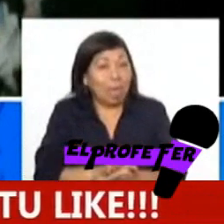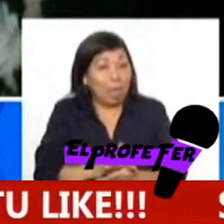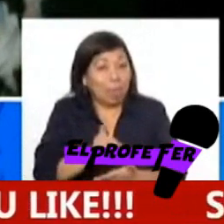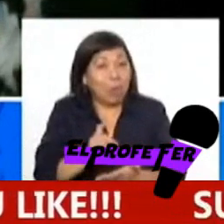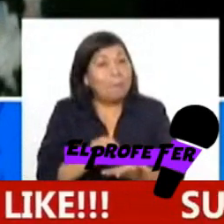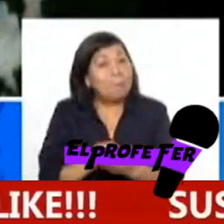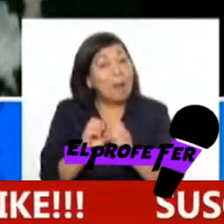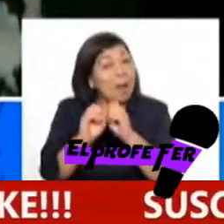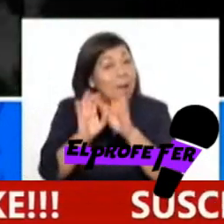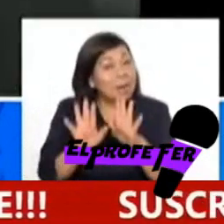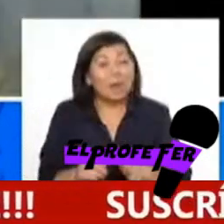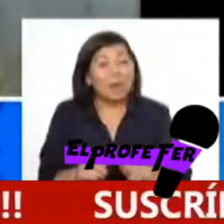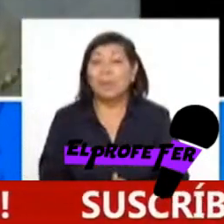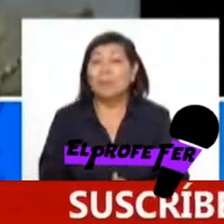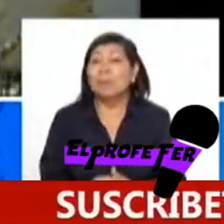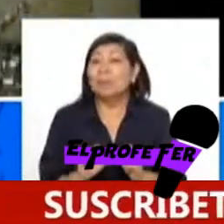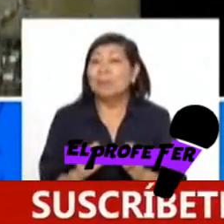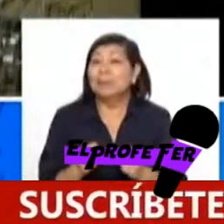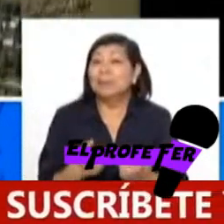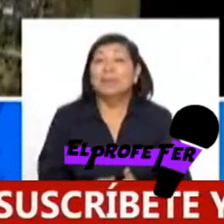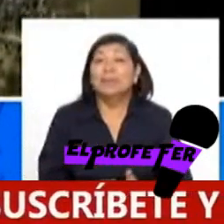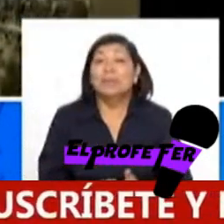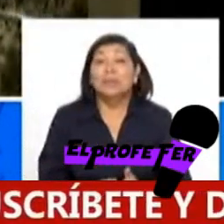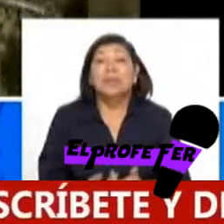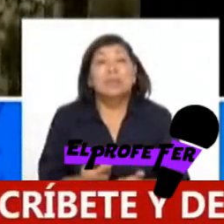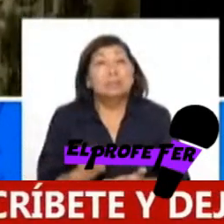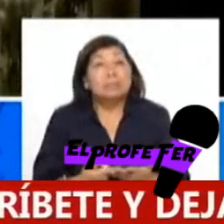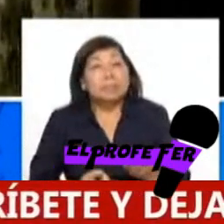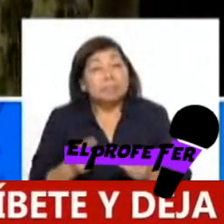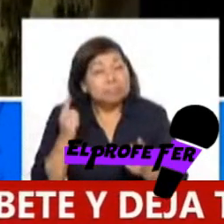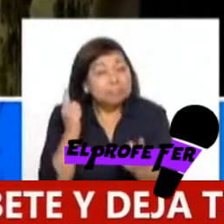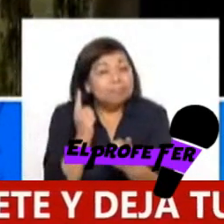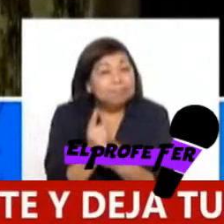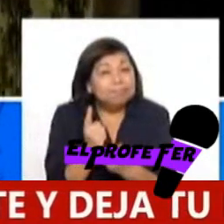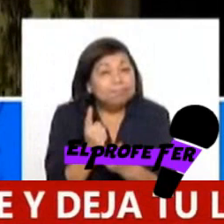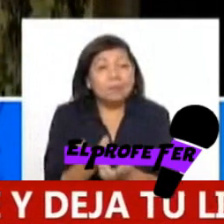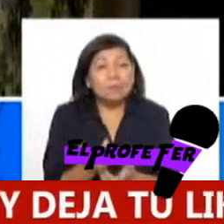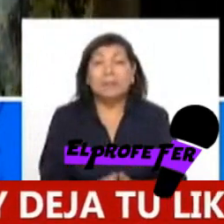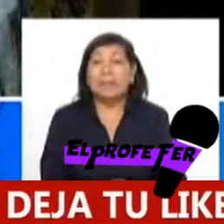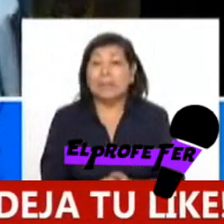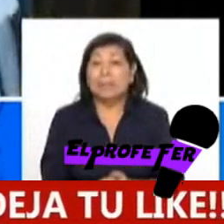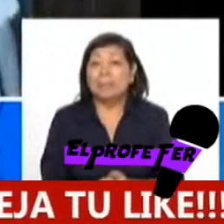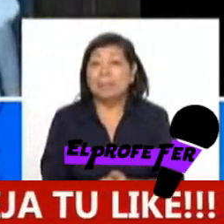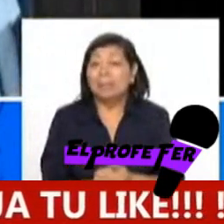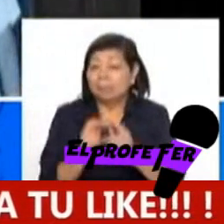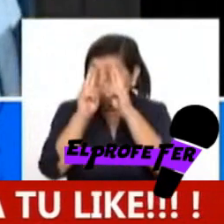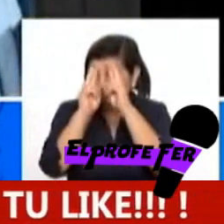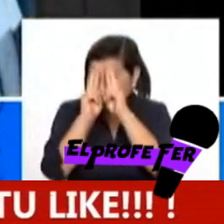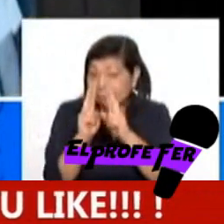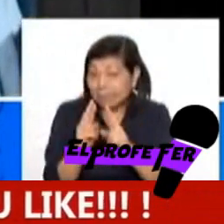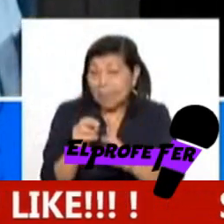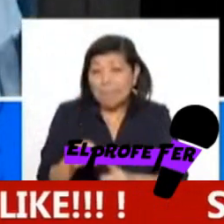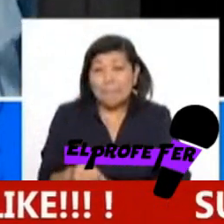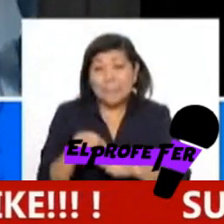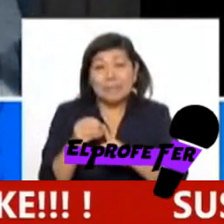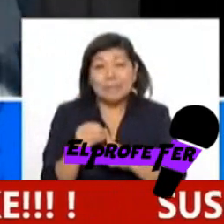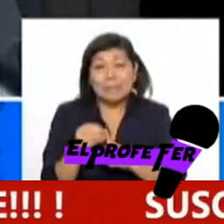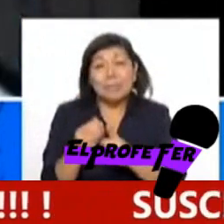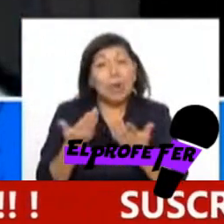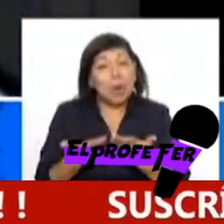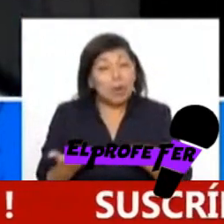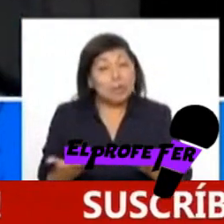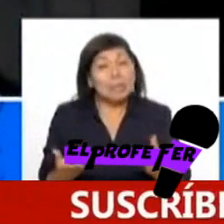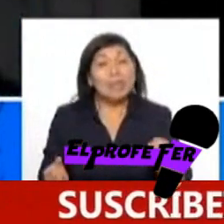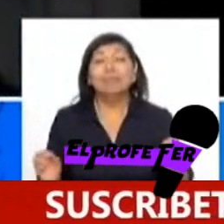muy claro el tema y efectivamente los conceptos de objetividad y de respeto a los principios de realidad